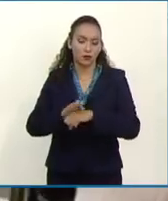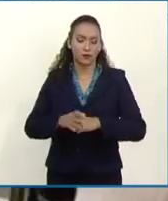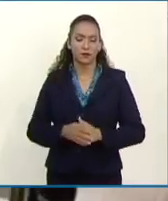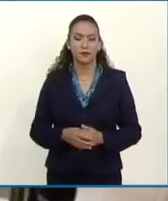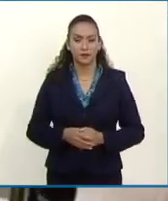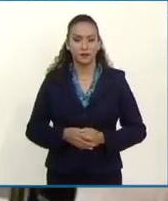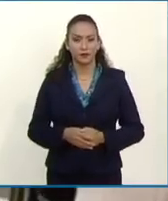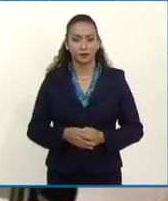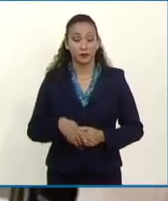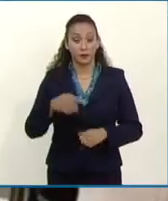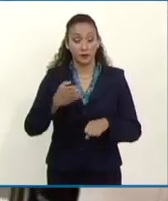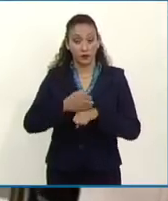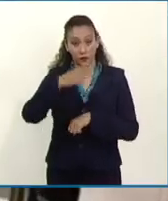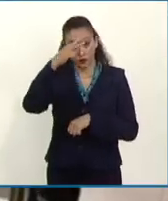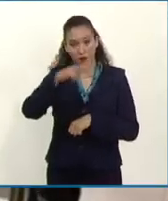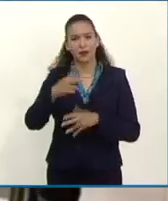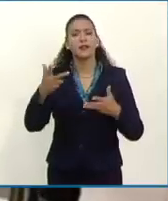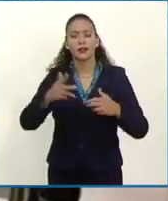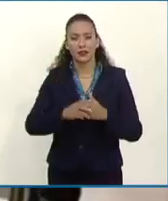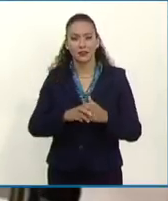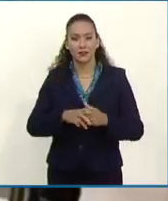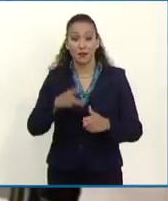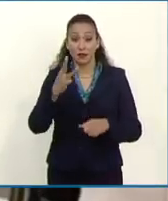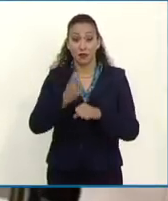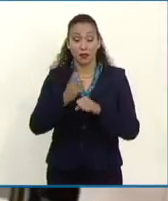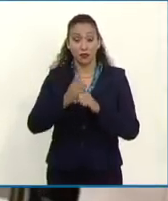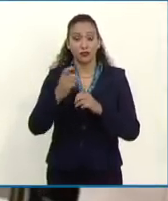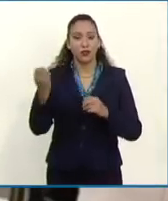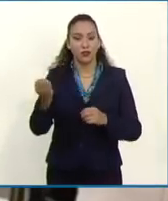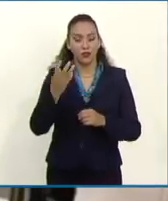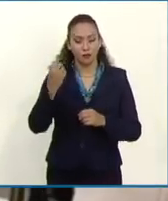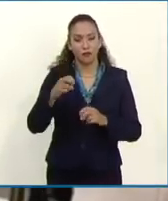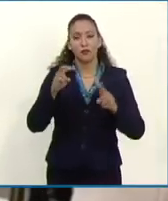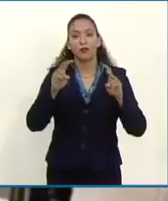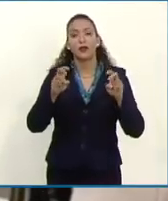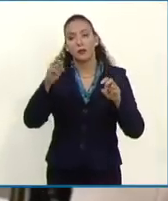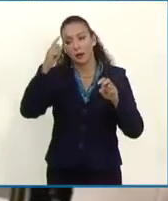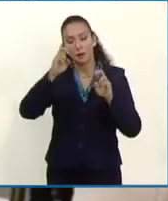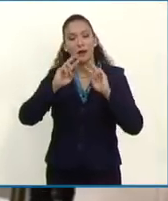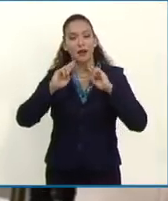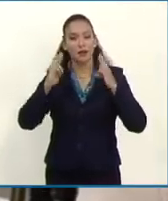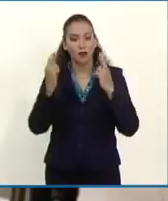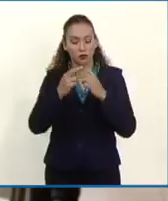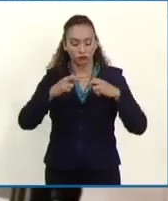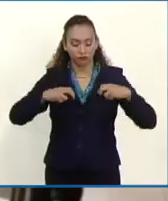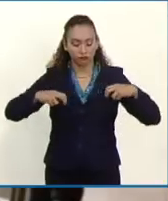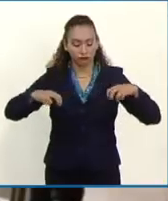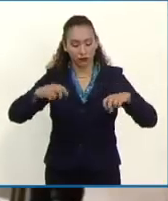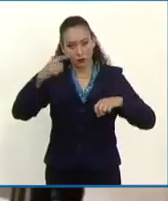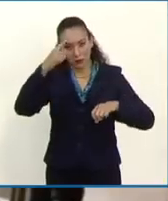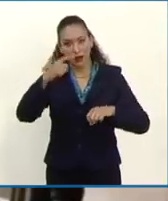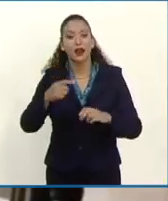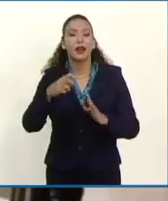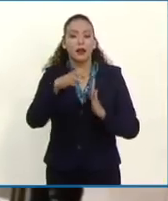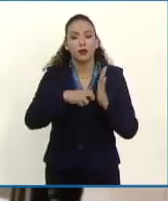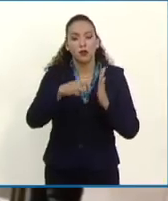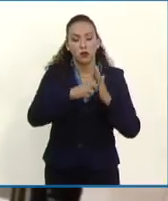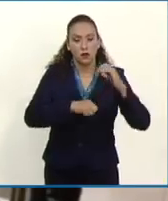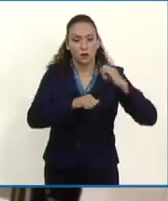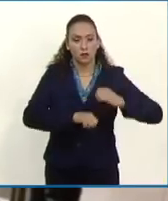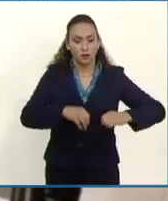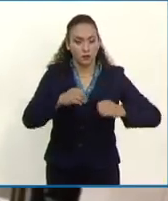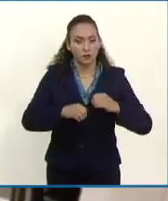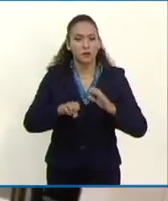En el Estado de México se llevó a cabo el tercer foro de los diálogos nacionales para la reforma al Poder Judicial. Se analizaron los temas